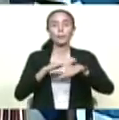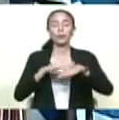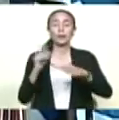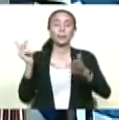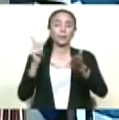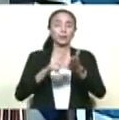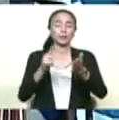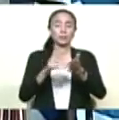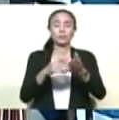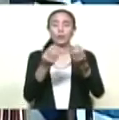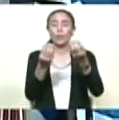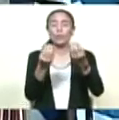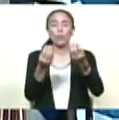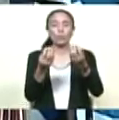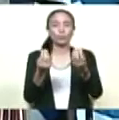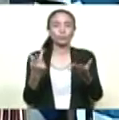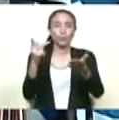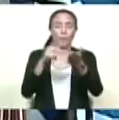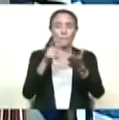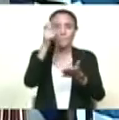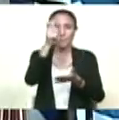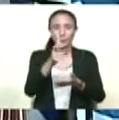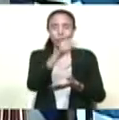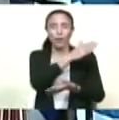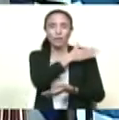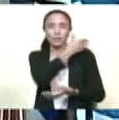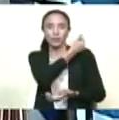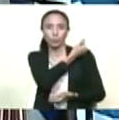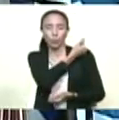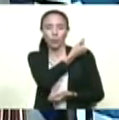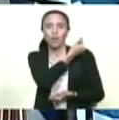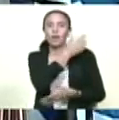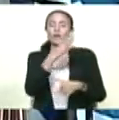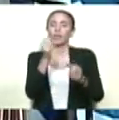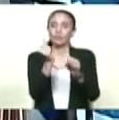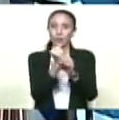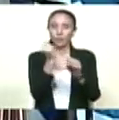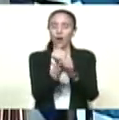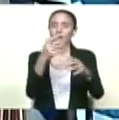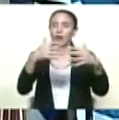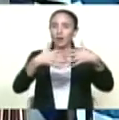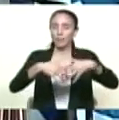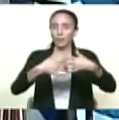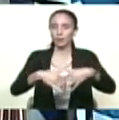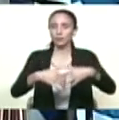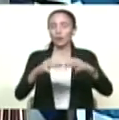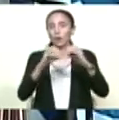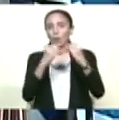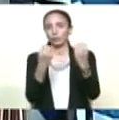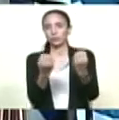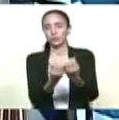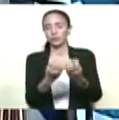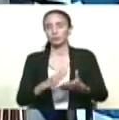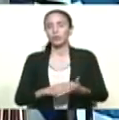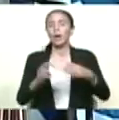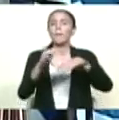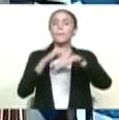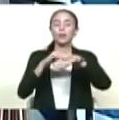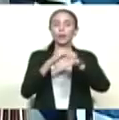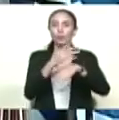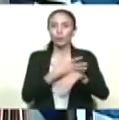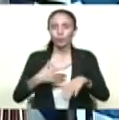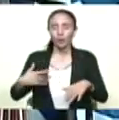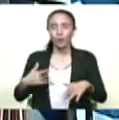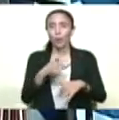de los directivos de su oficina ideada promovida y creada por el ministro rafael ramírez que yo invito a que dé la cara aquí en